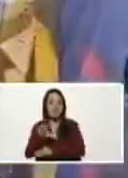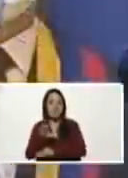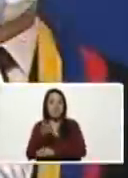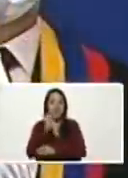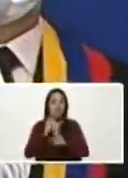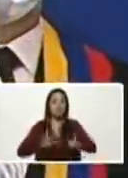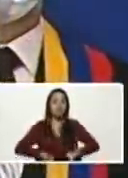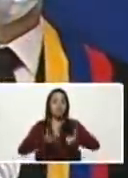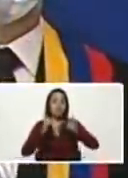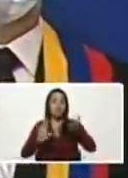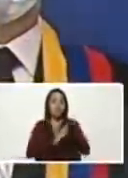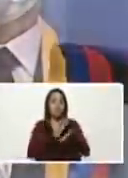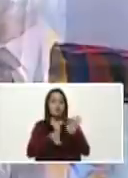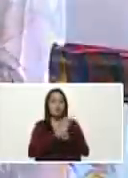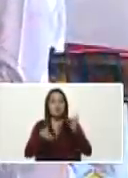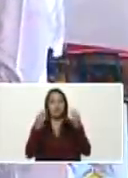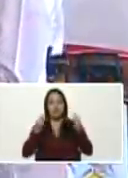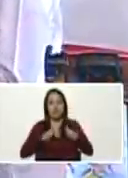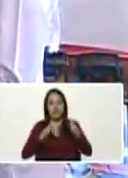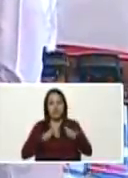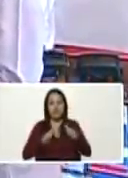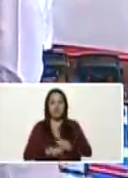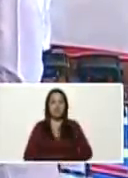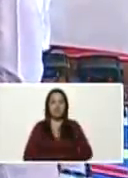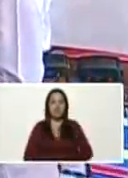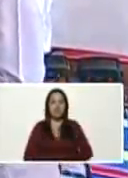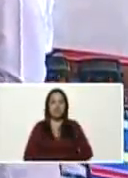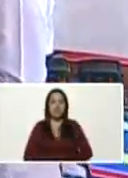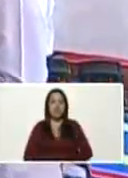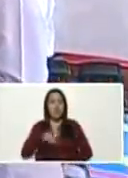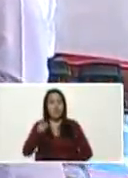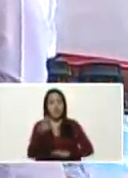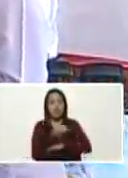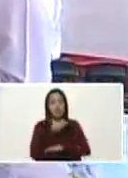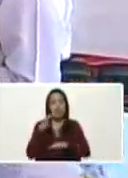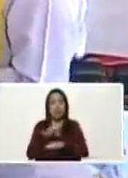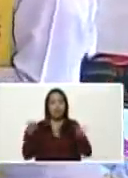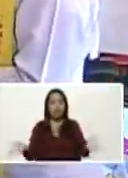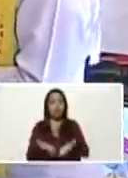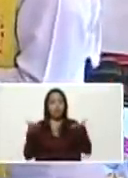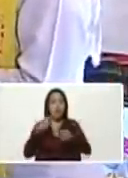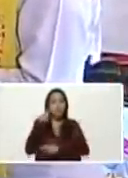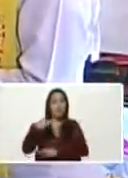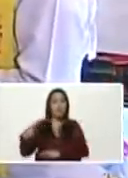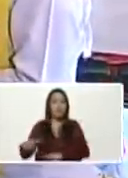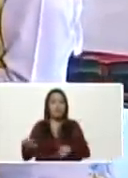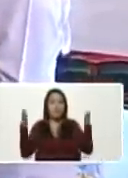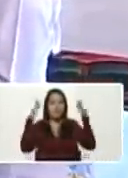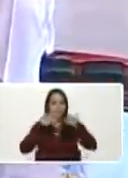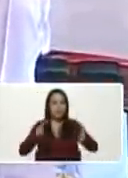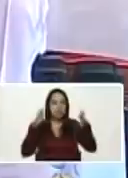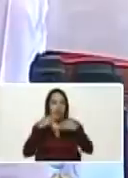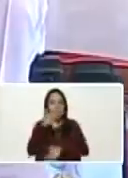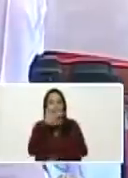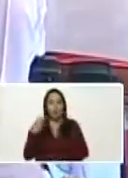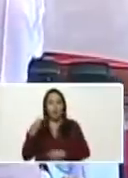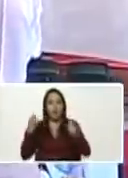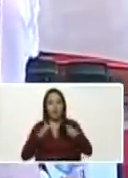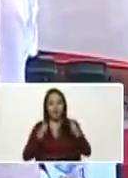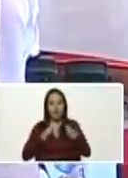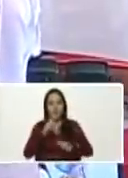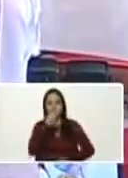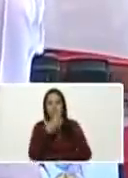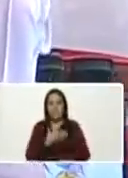como parte del derecho a la vida. El Estado promoverá y desarrollará políticas orientadas a elevar la calidad de vida, el bienestar